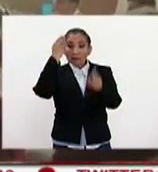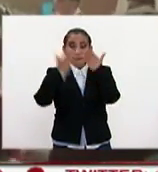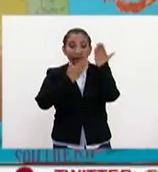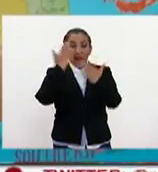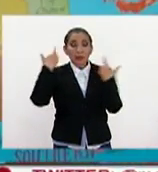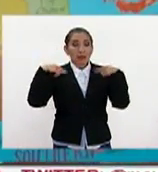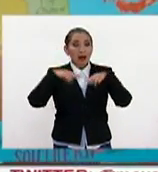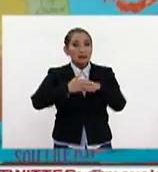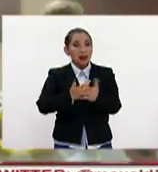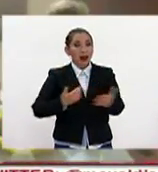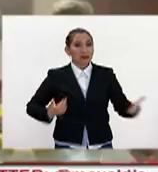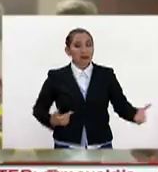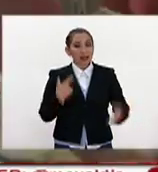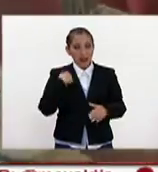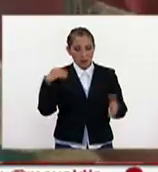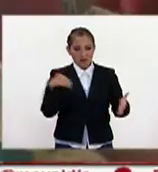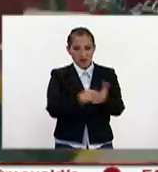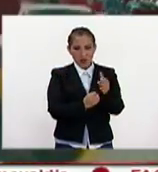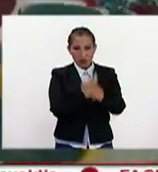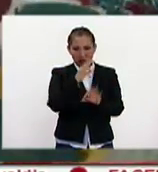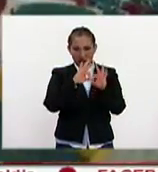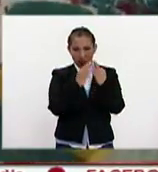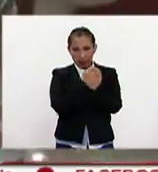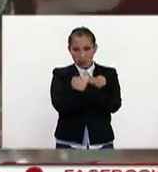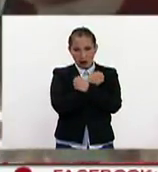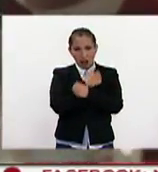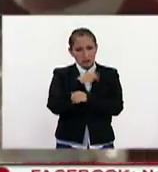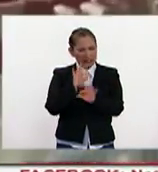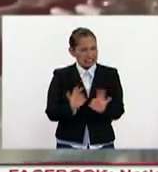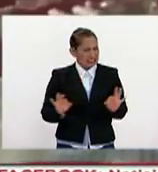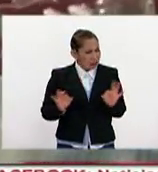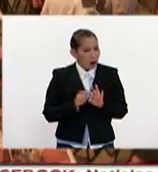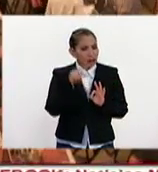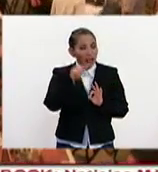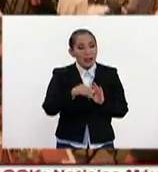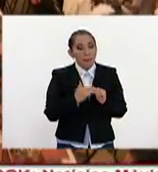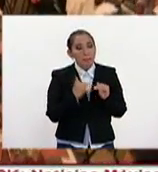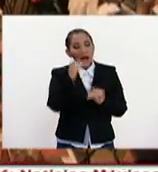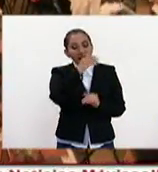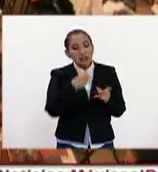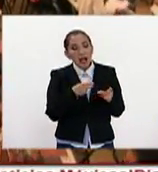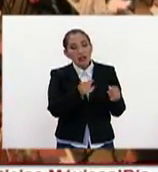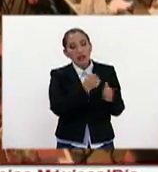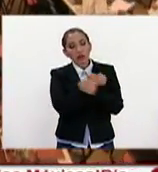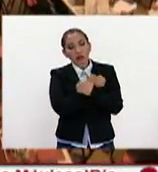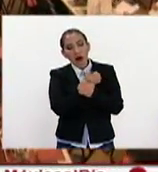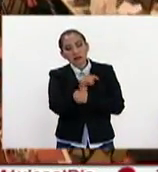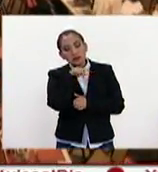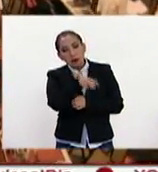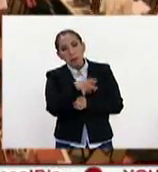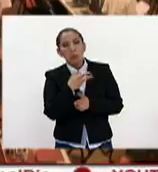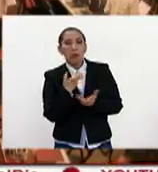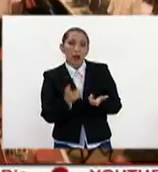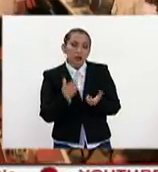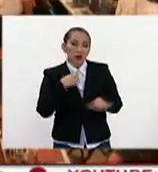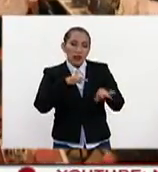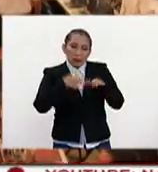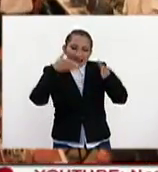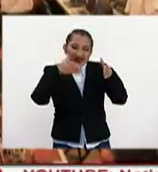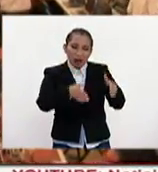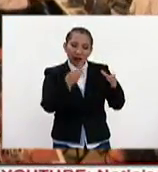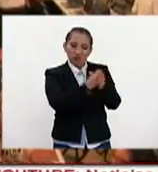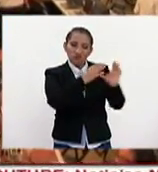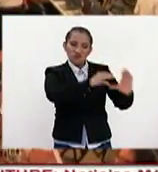preparación docente. Dijo que con la implementación del nuevo modelo educativo es crucial elevar la calidad de la educación, por lo que se trabajará en